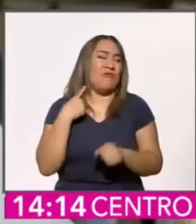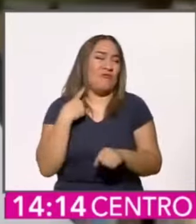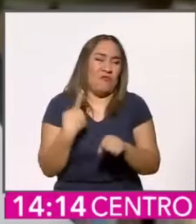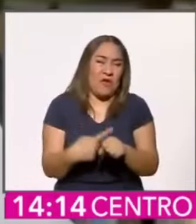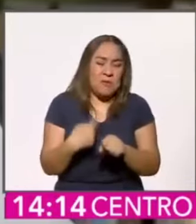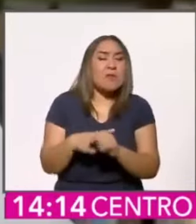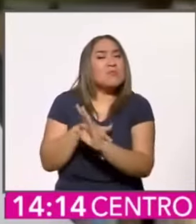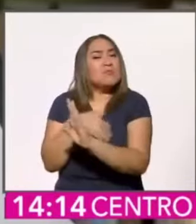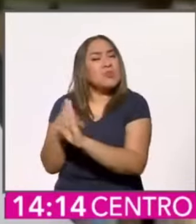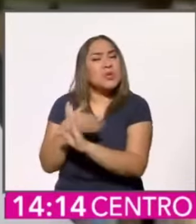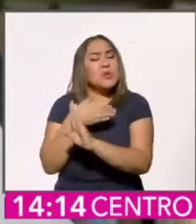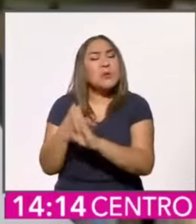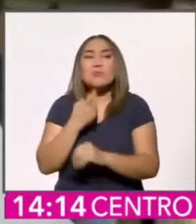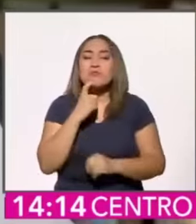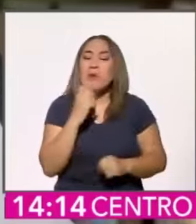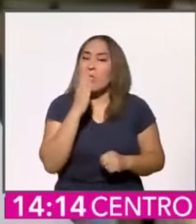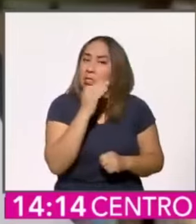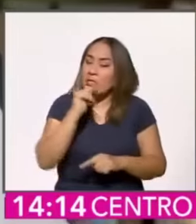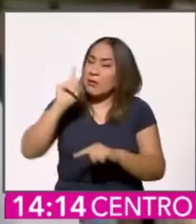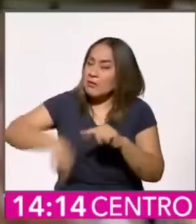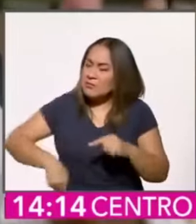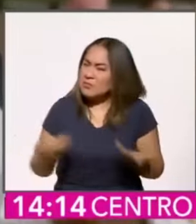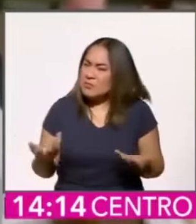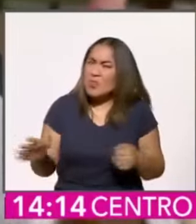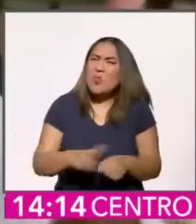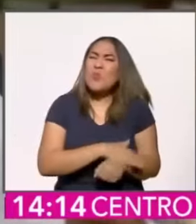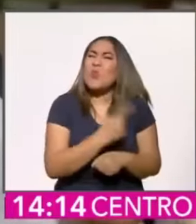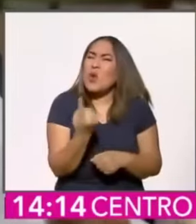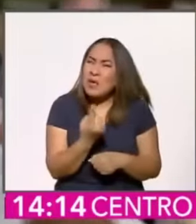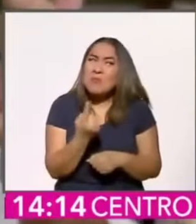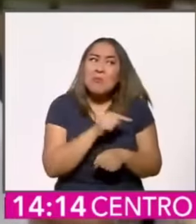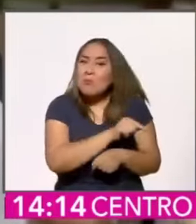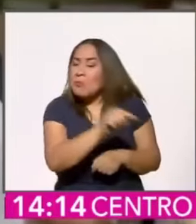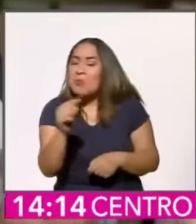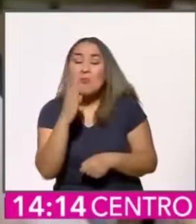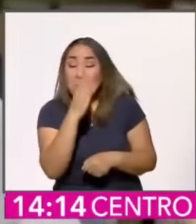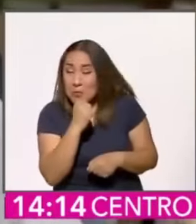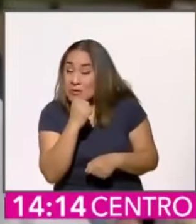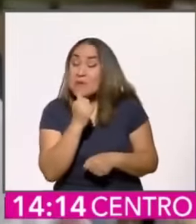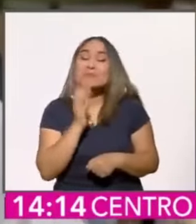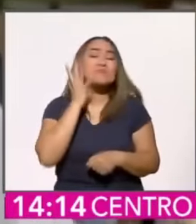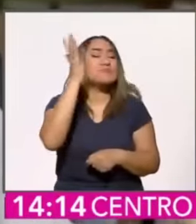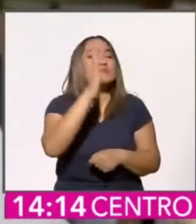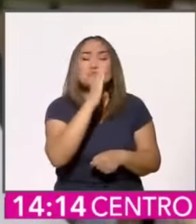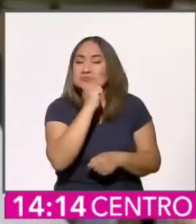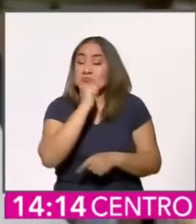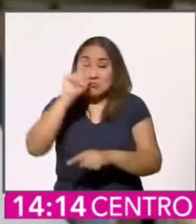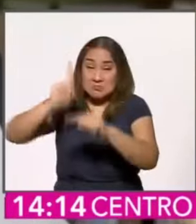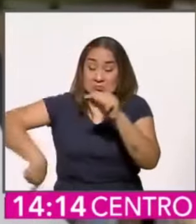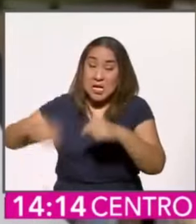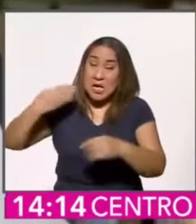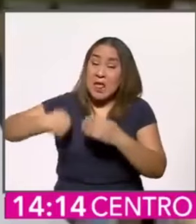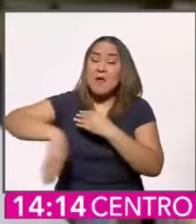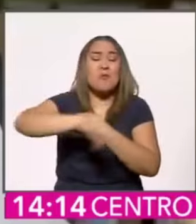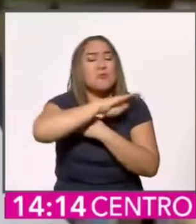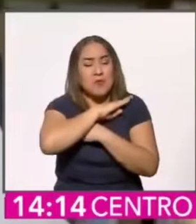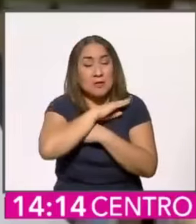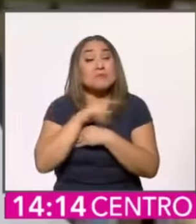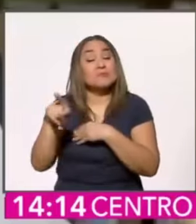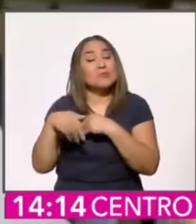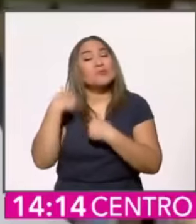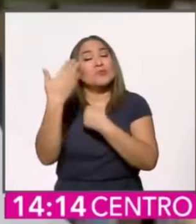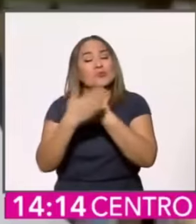Manuel López Obrador? ¿Por qué tampoco ni pueden ni podrán con Claudia Sheinbaum Pardo, quien